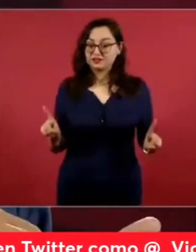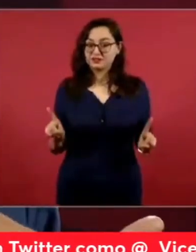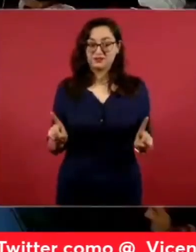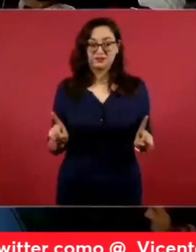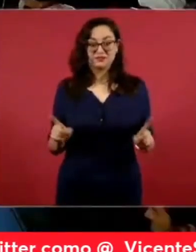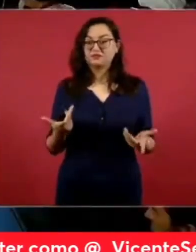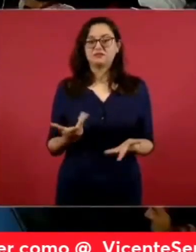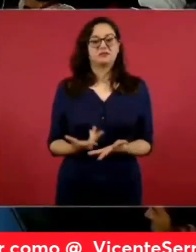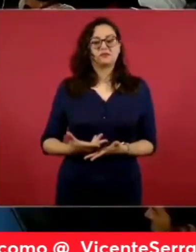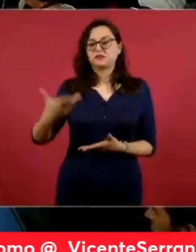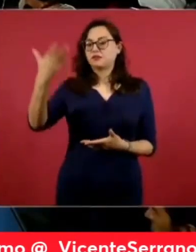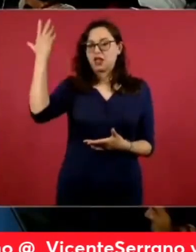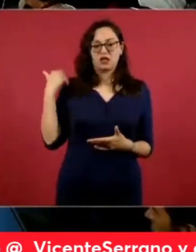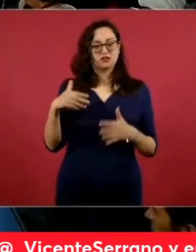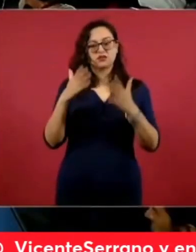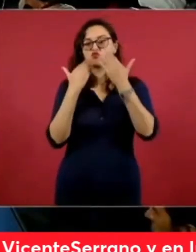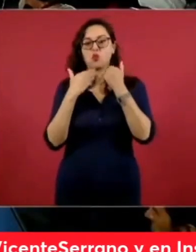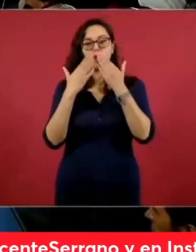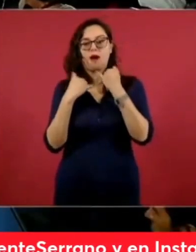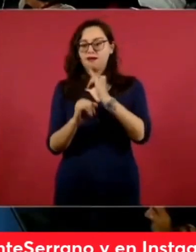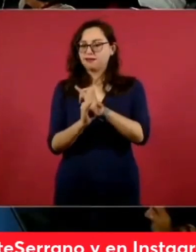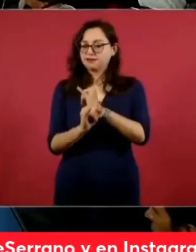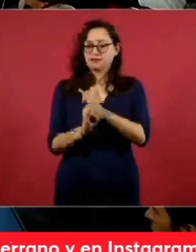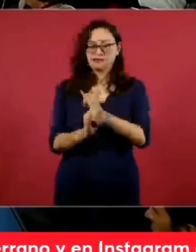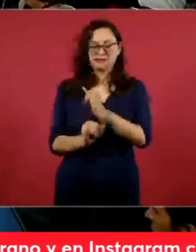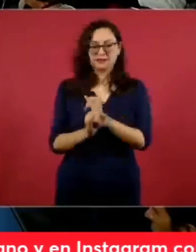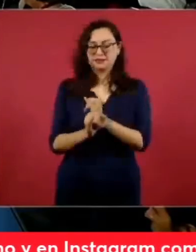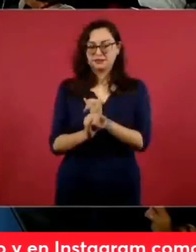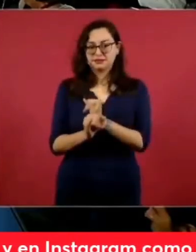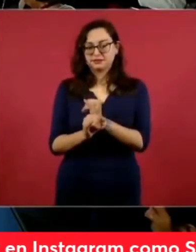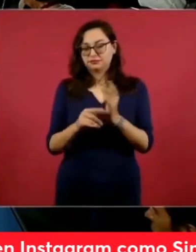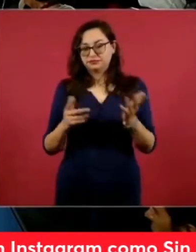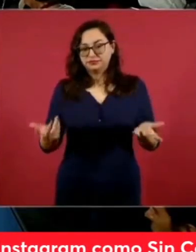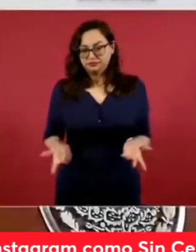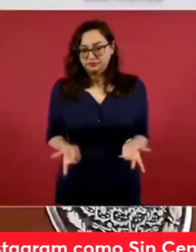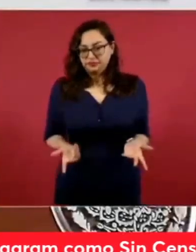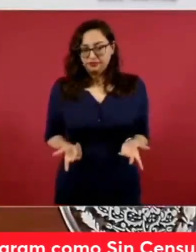no es un asunto solo de México, ya lo hemos estado tratando.